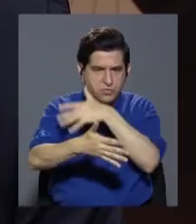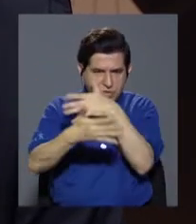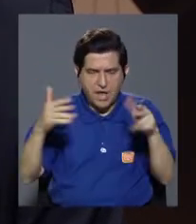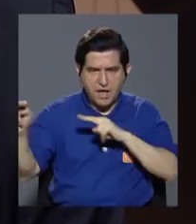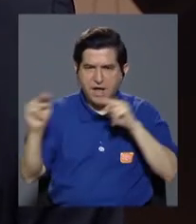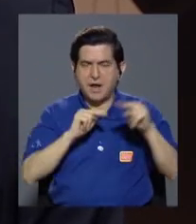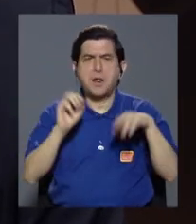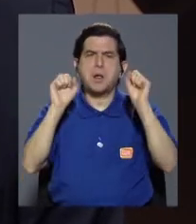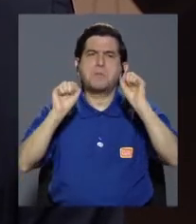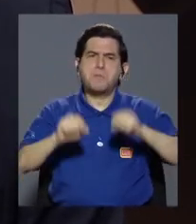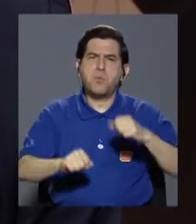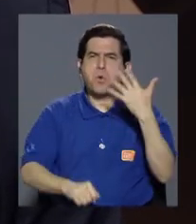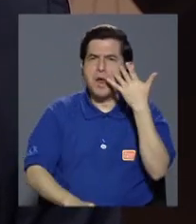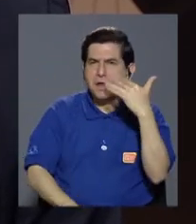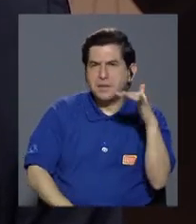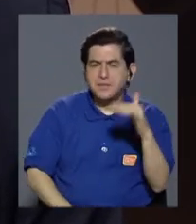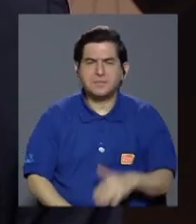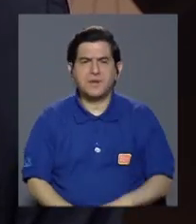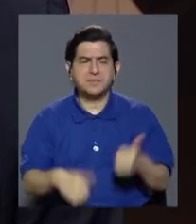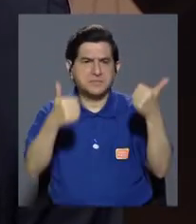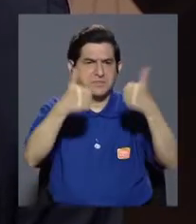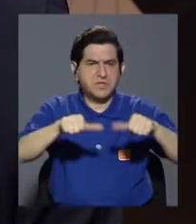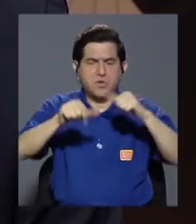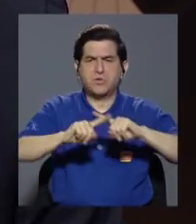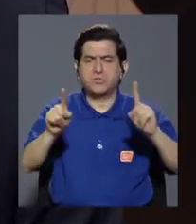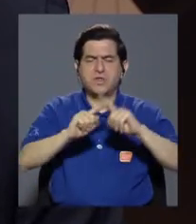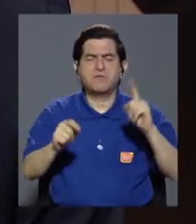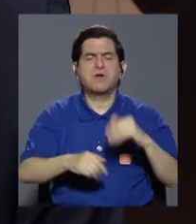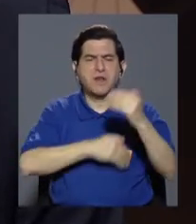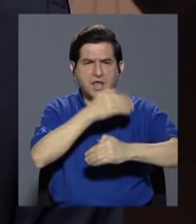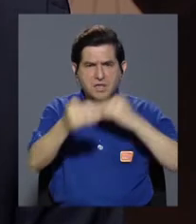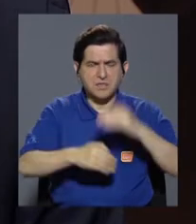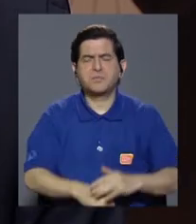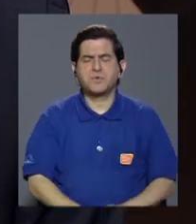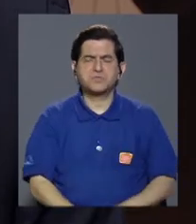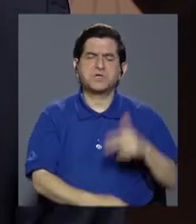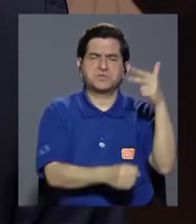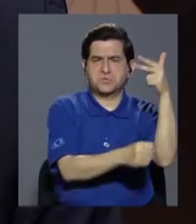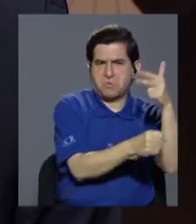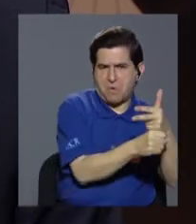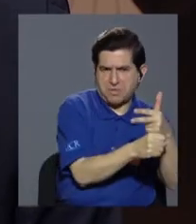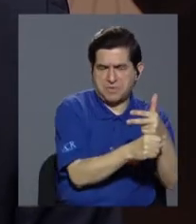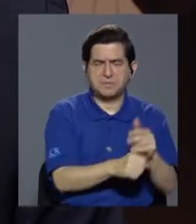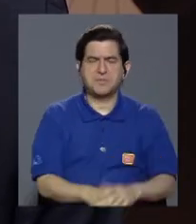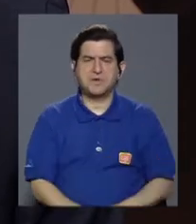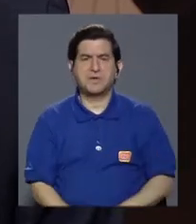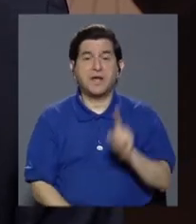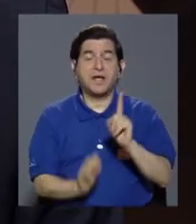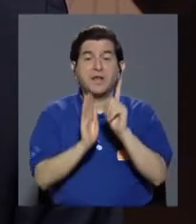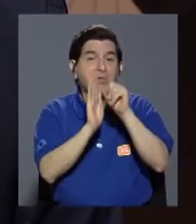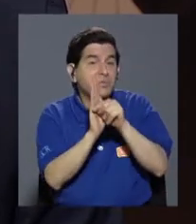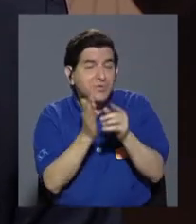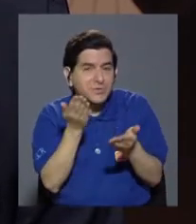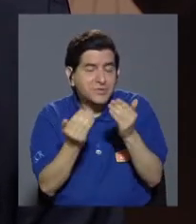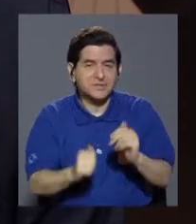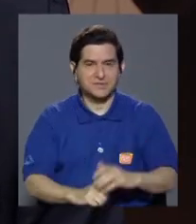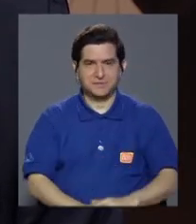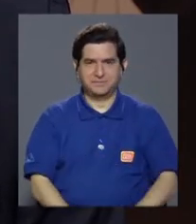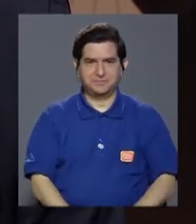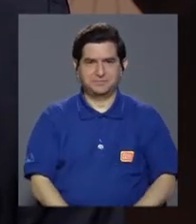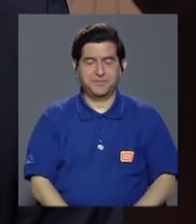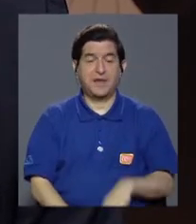agenda de negociación que puede ser similar en los términos son los cuales se pactaron otros procesos de centroamérica en guatemala guatemalteco probable que dominios del órgano